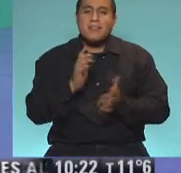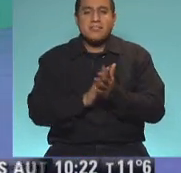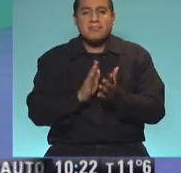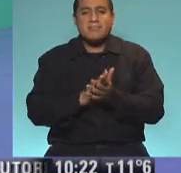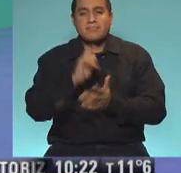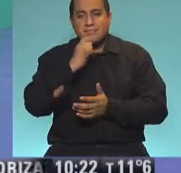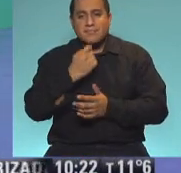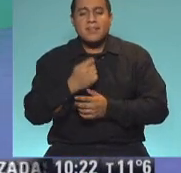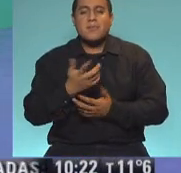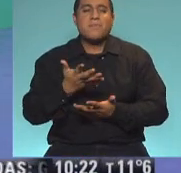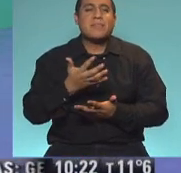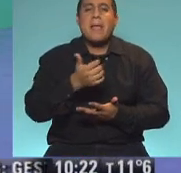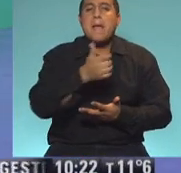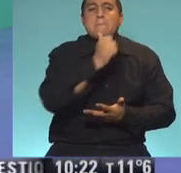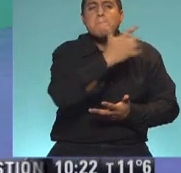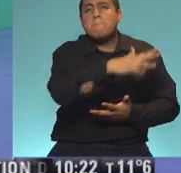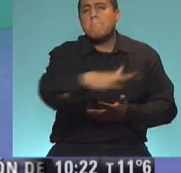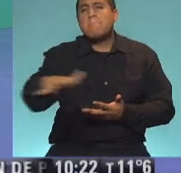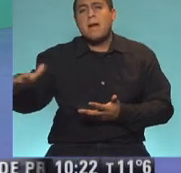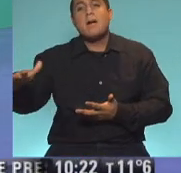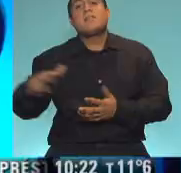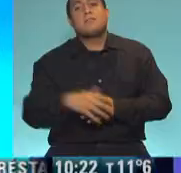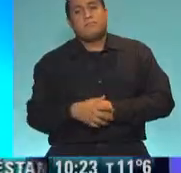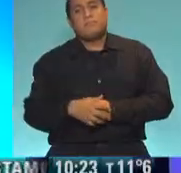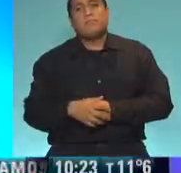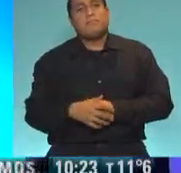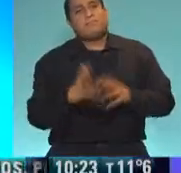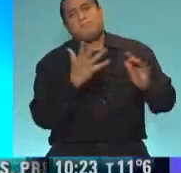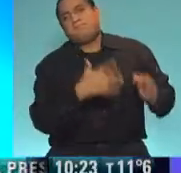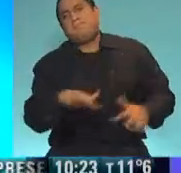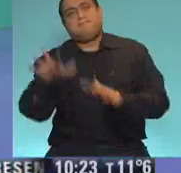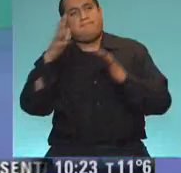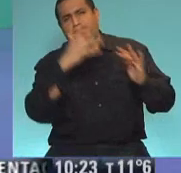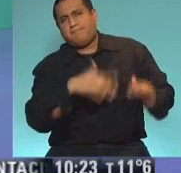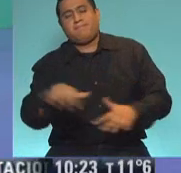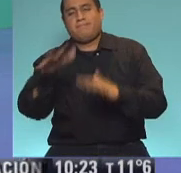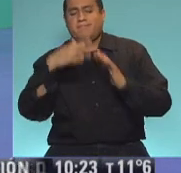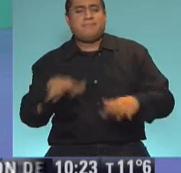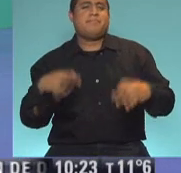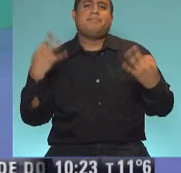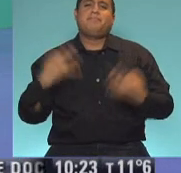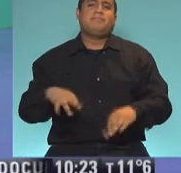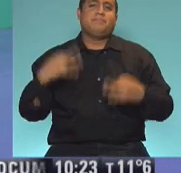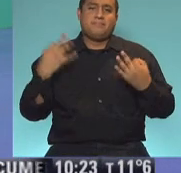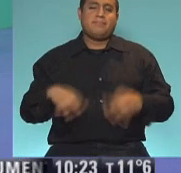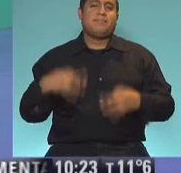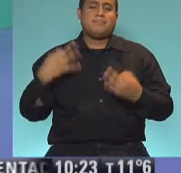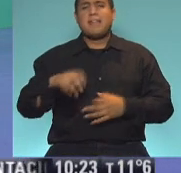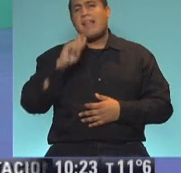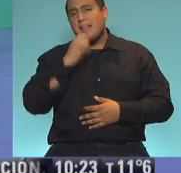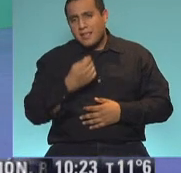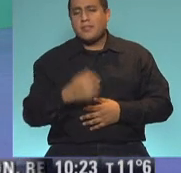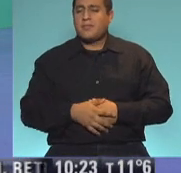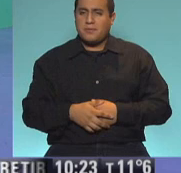¡Lindo! Oh, y el agua del mar se lo ha llevado. ¡Qué mal! ¡Ay, qué lindo, señor Mechi!